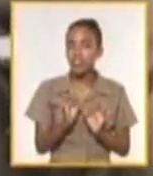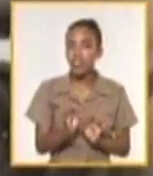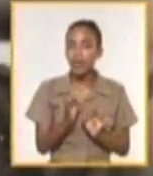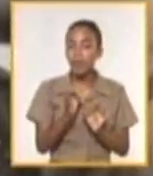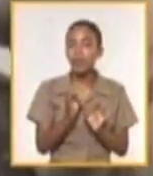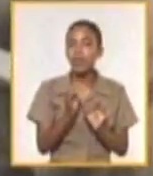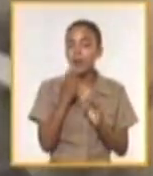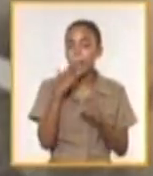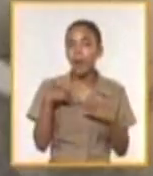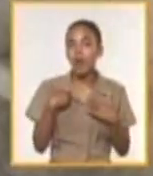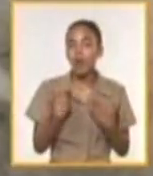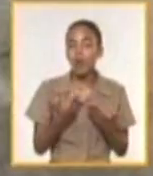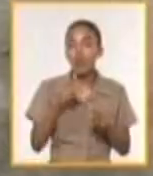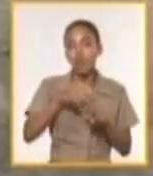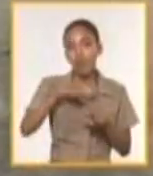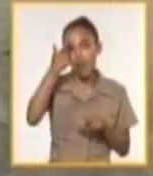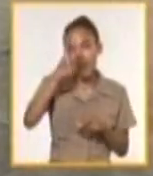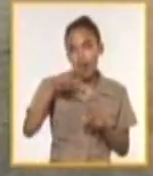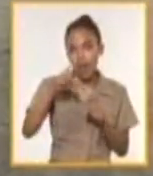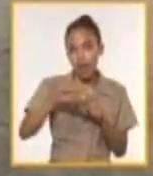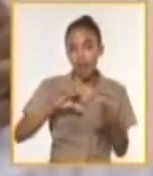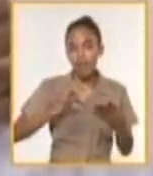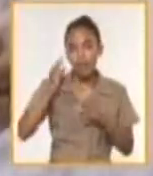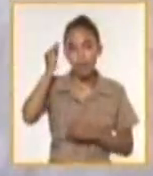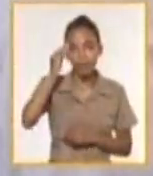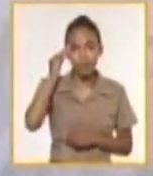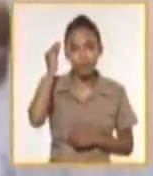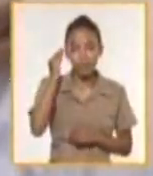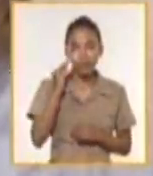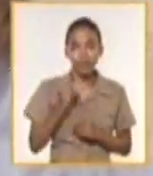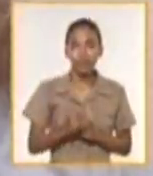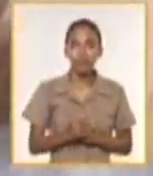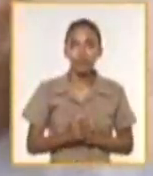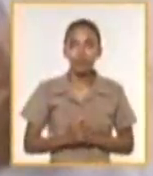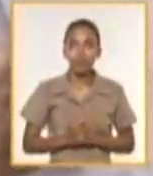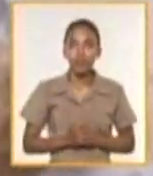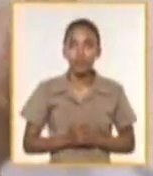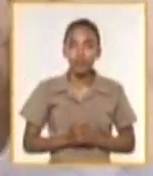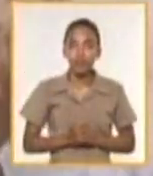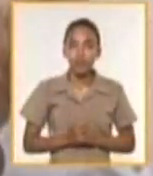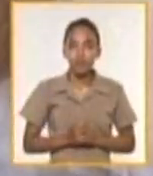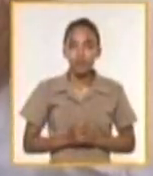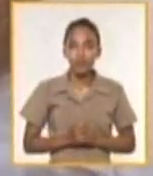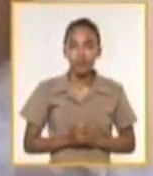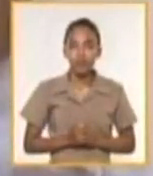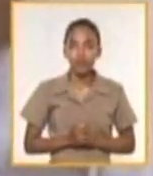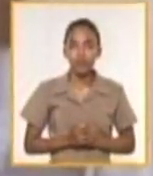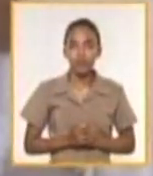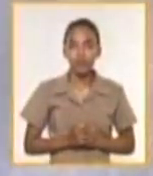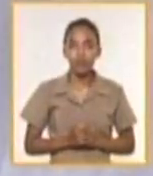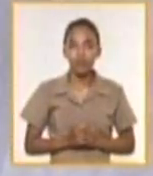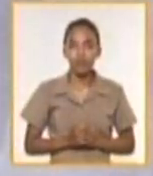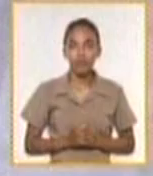del doctor Armando Hart Dávalos. Elena Godínez Dalmau, especial para la Mesa Redonda.